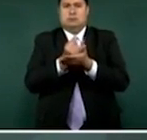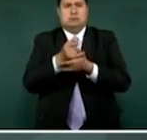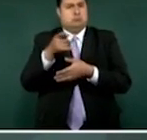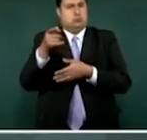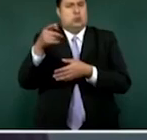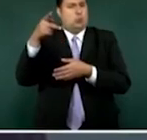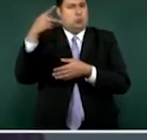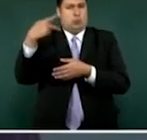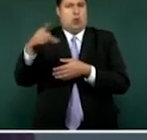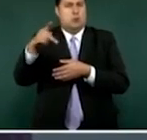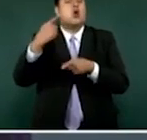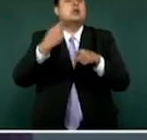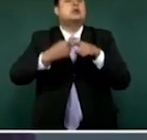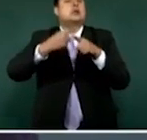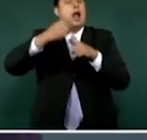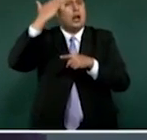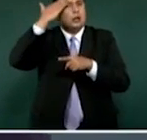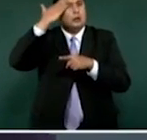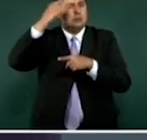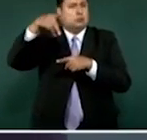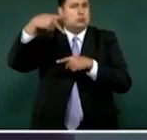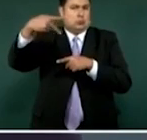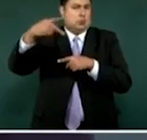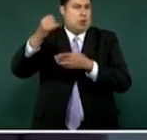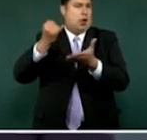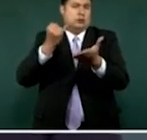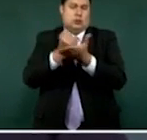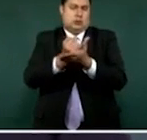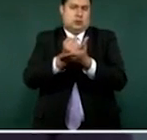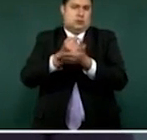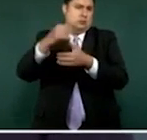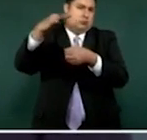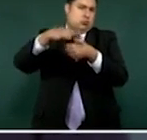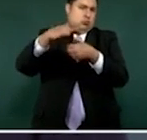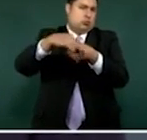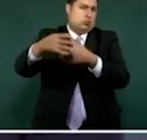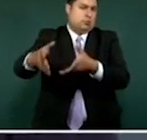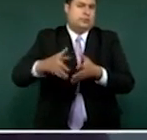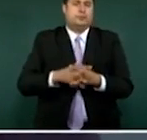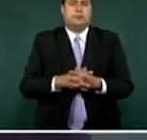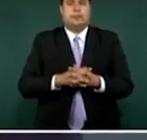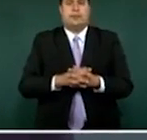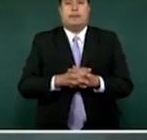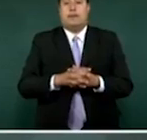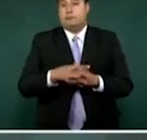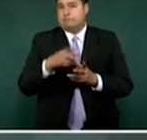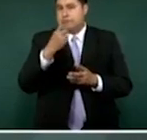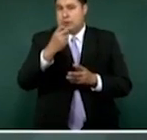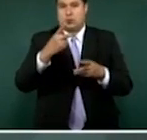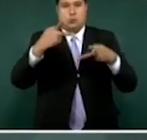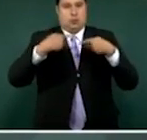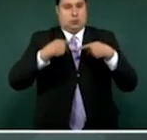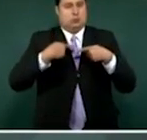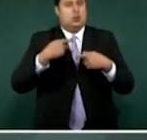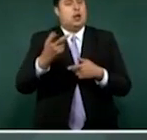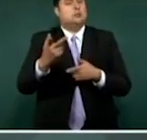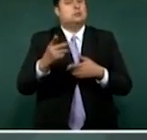sus dirigentes, y son los ciudadanos los que de manera